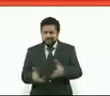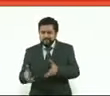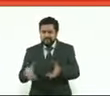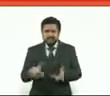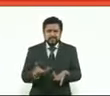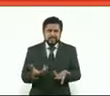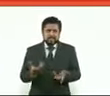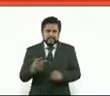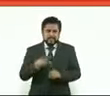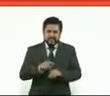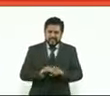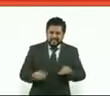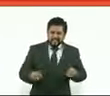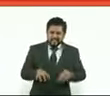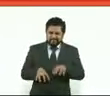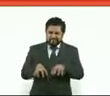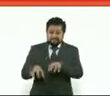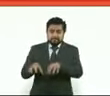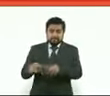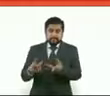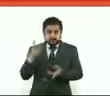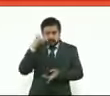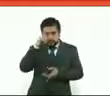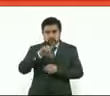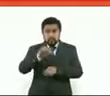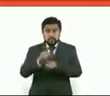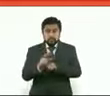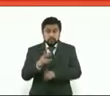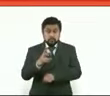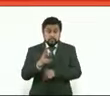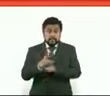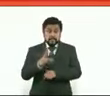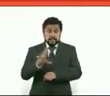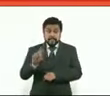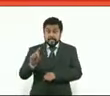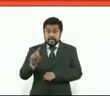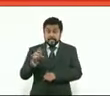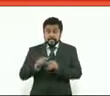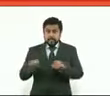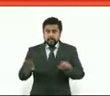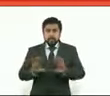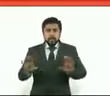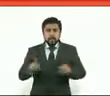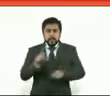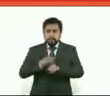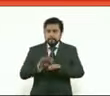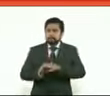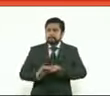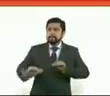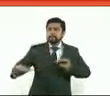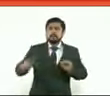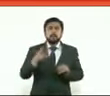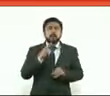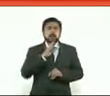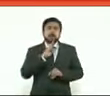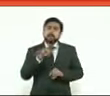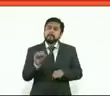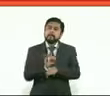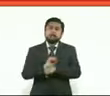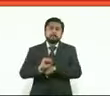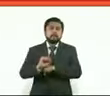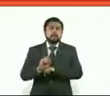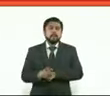mucho terreno también hacia arriba. Y ya después del kilómetro 30, que se aplanó un poco, fue donde venía a sentirte un poco más descansado. Sufrí mucho la primera parte de